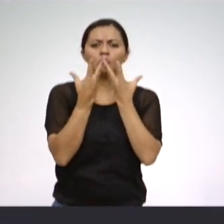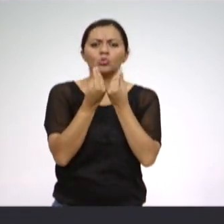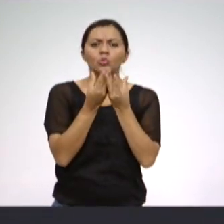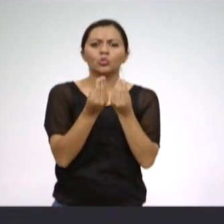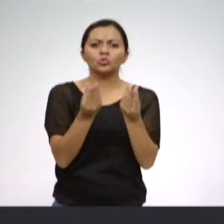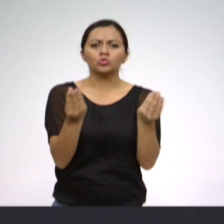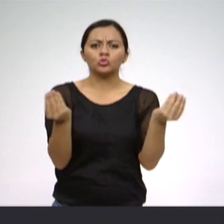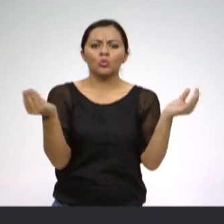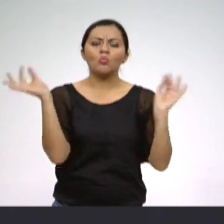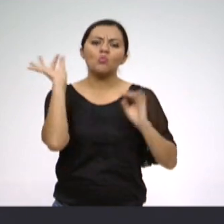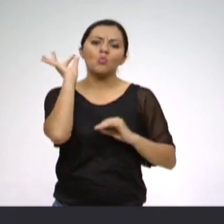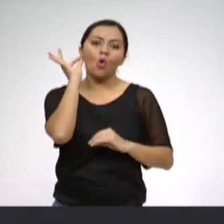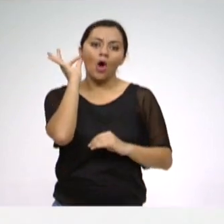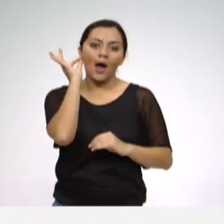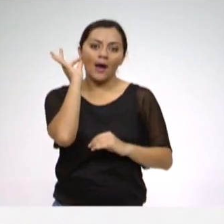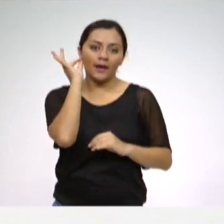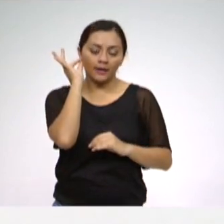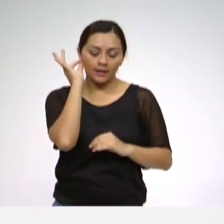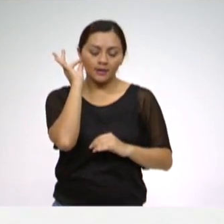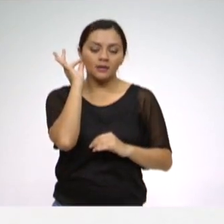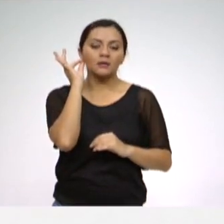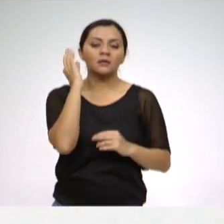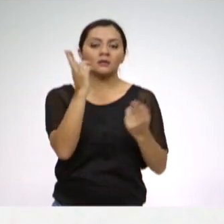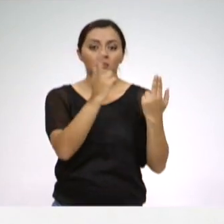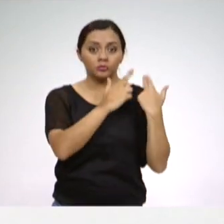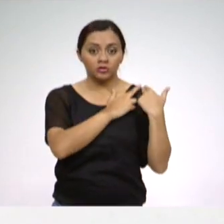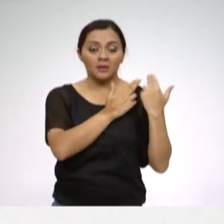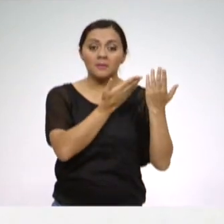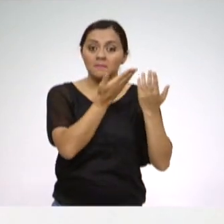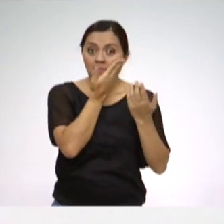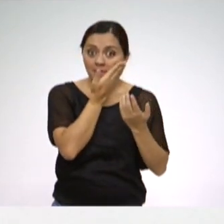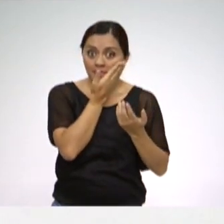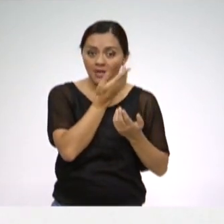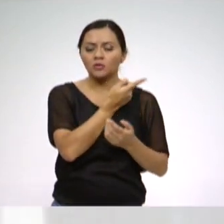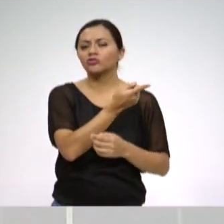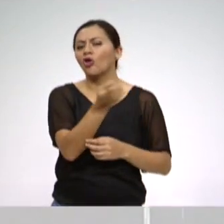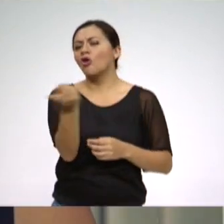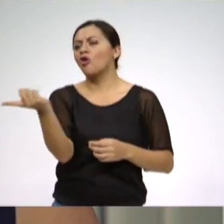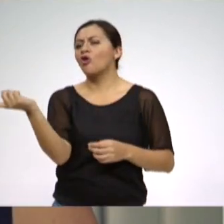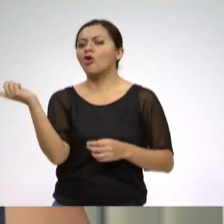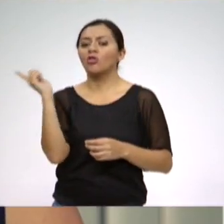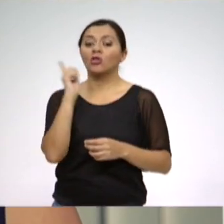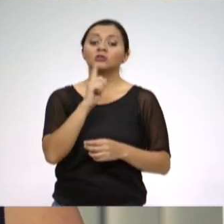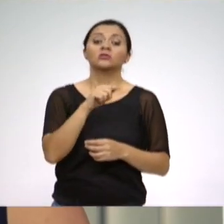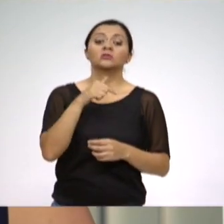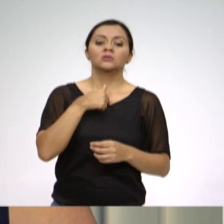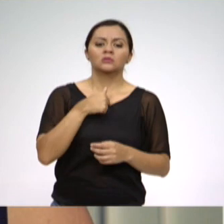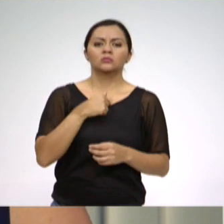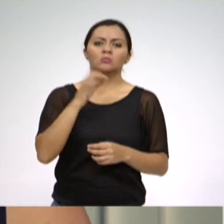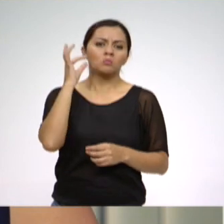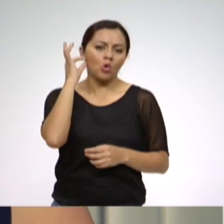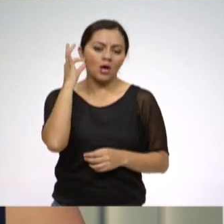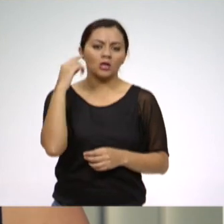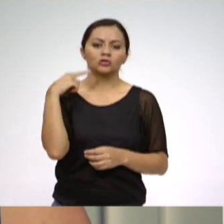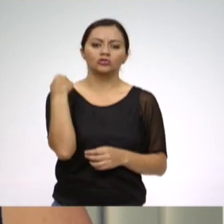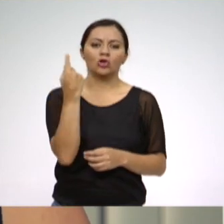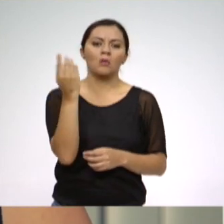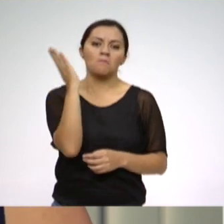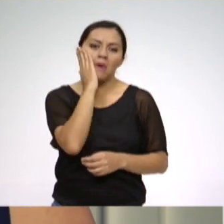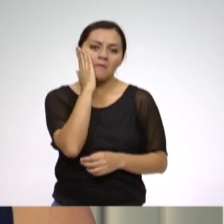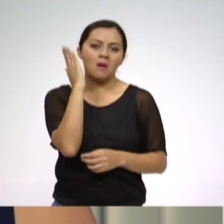el rol de las mujeres. O sea, se ha dicho, se hace creer desde todos los discursos que las mujeres solo nos realizamos cuando somos